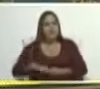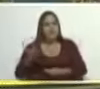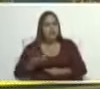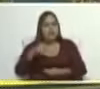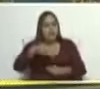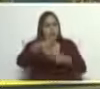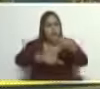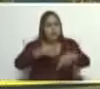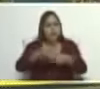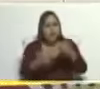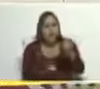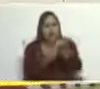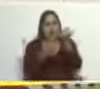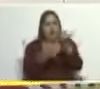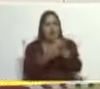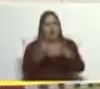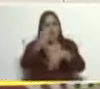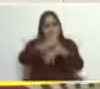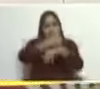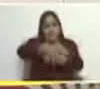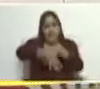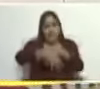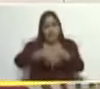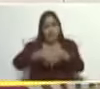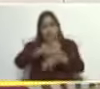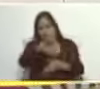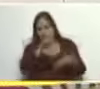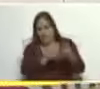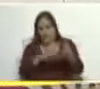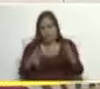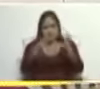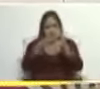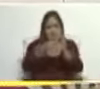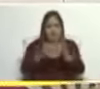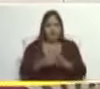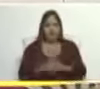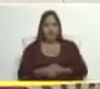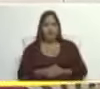este proceso de solidaridad y de complementariedad.